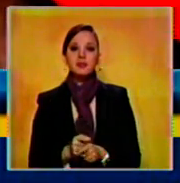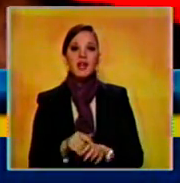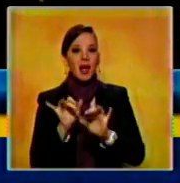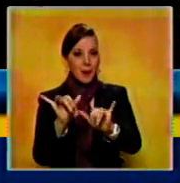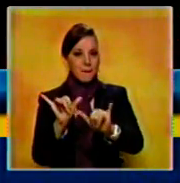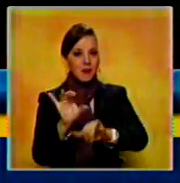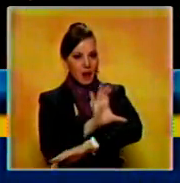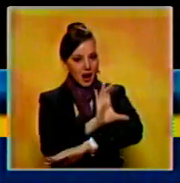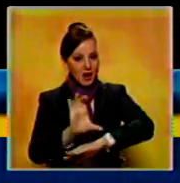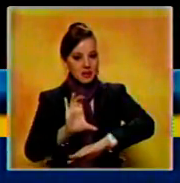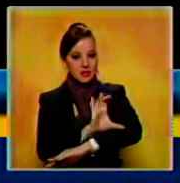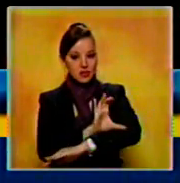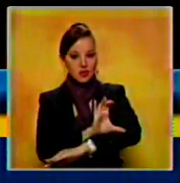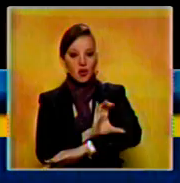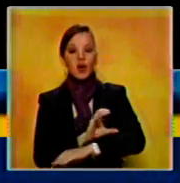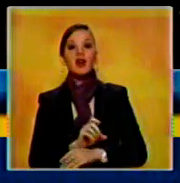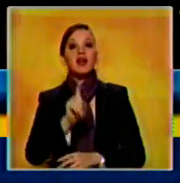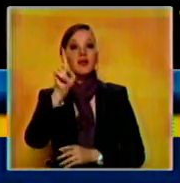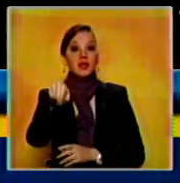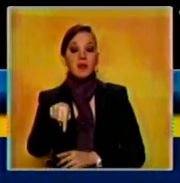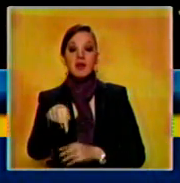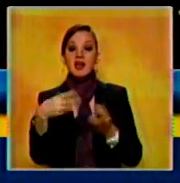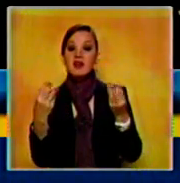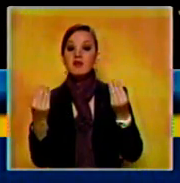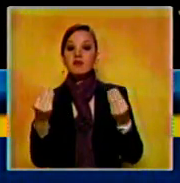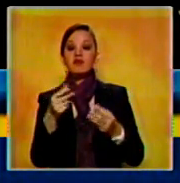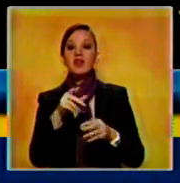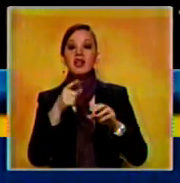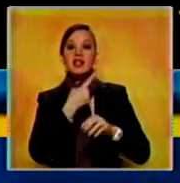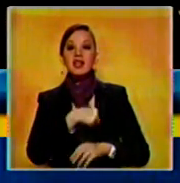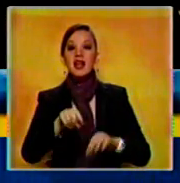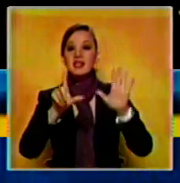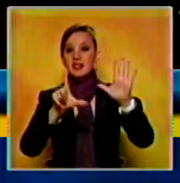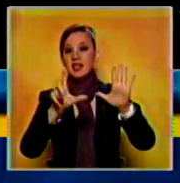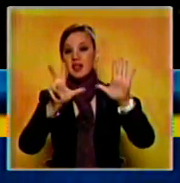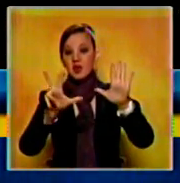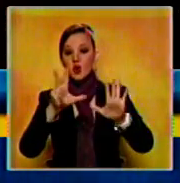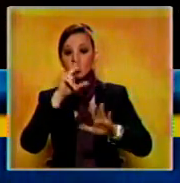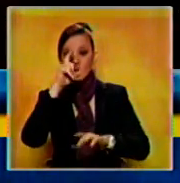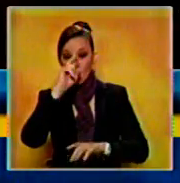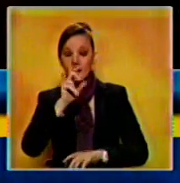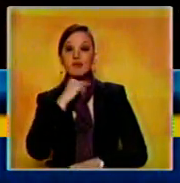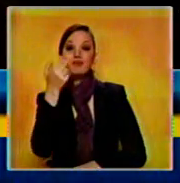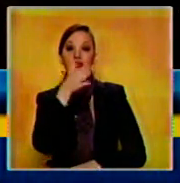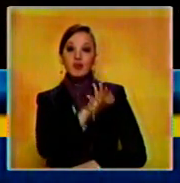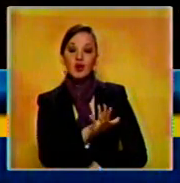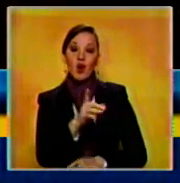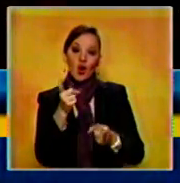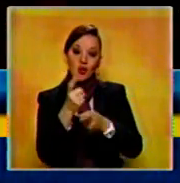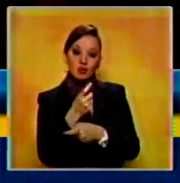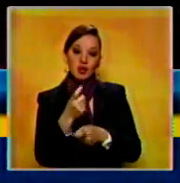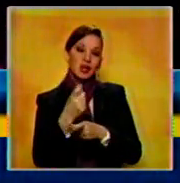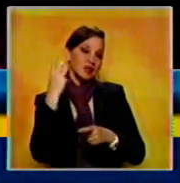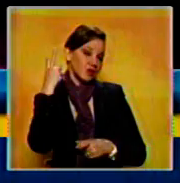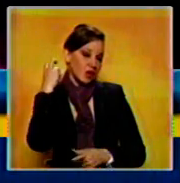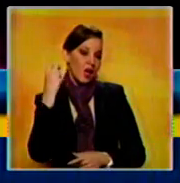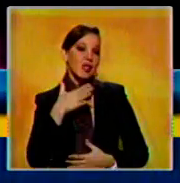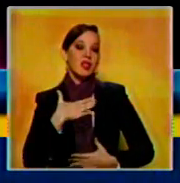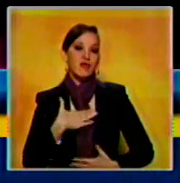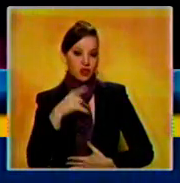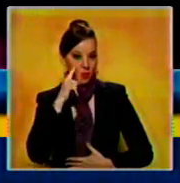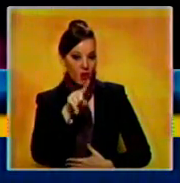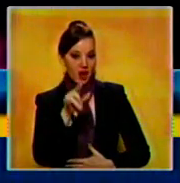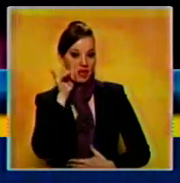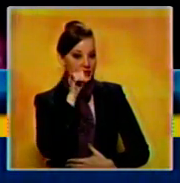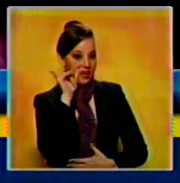canciones ajenas y símbolo del Woodstock. Falleció a los 70 años víctima de un cáncer de pulmón. Disfrutemos, amigos, este